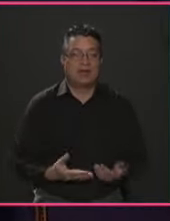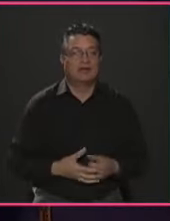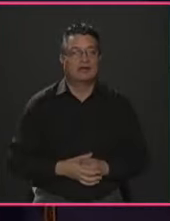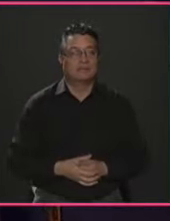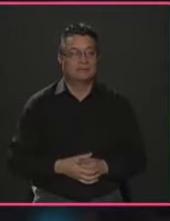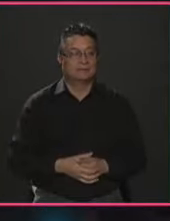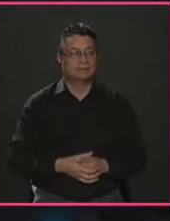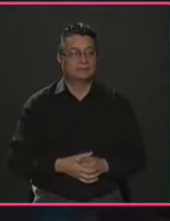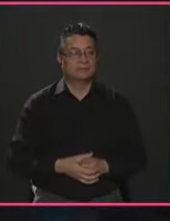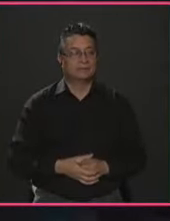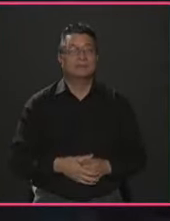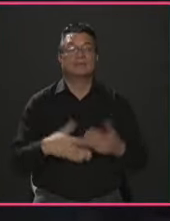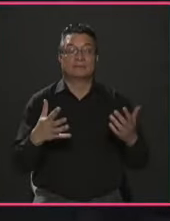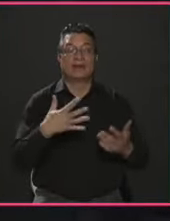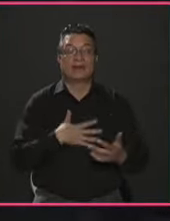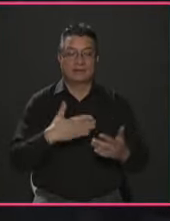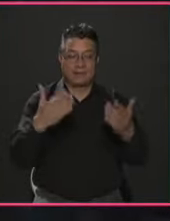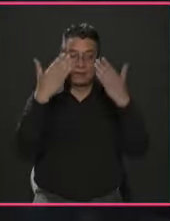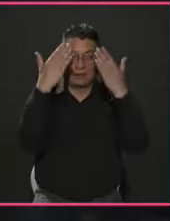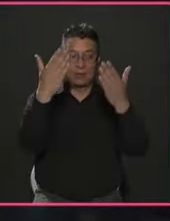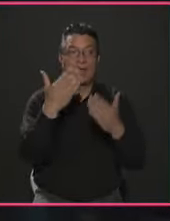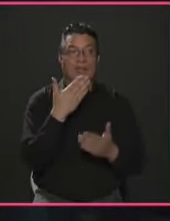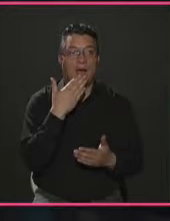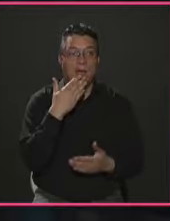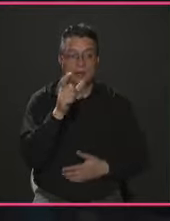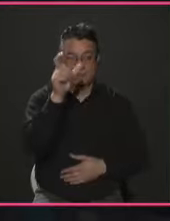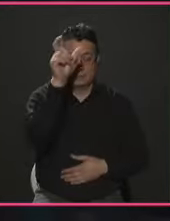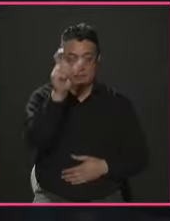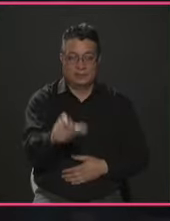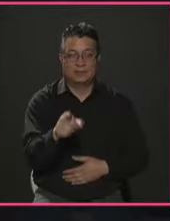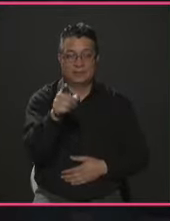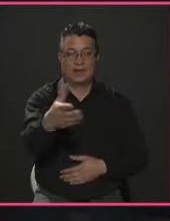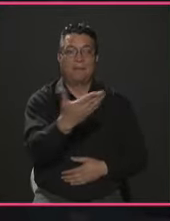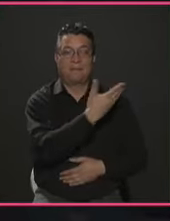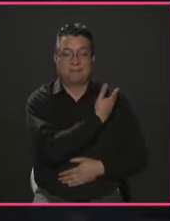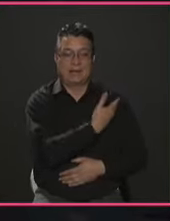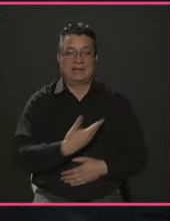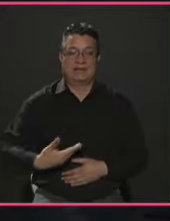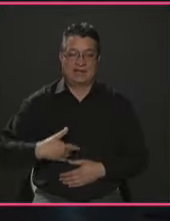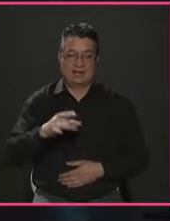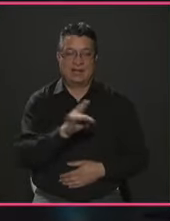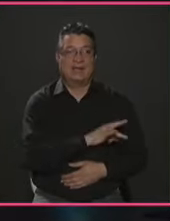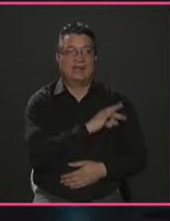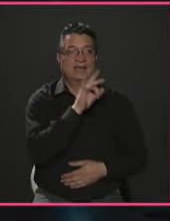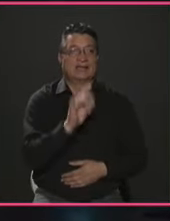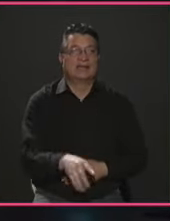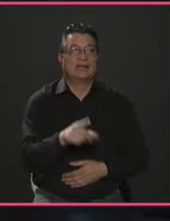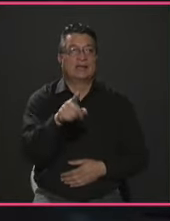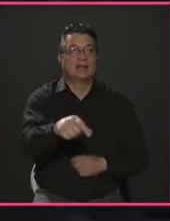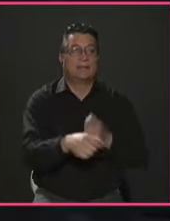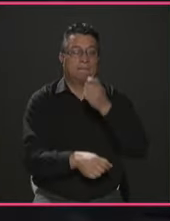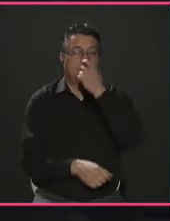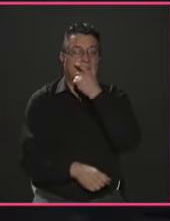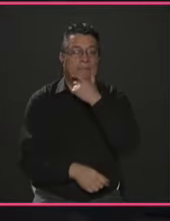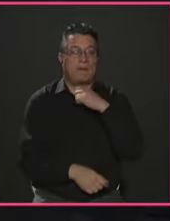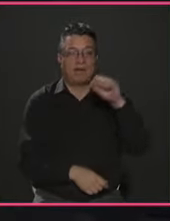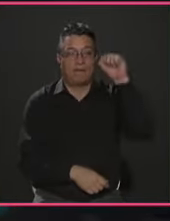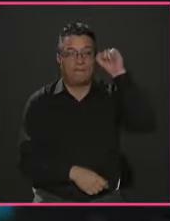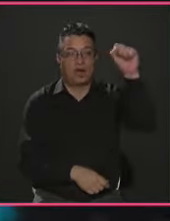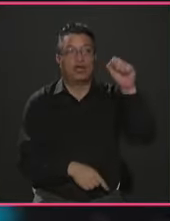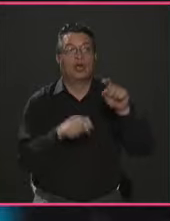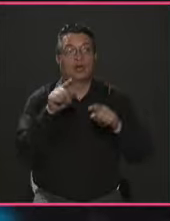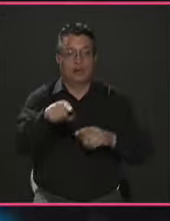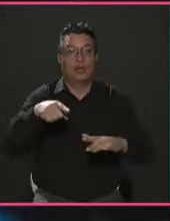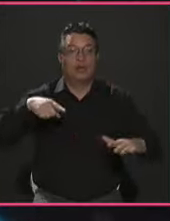También bien Queremos saludar a esta hora a su excelencia el presidente de la república Gabriel borich que va a haer